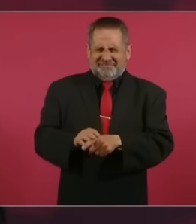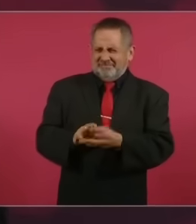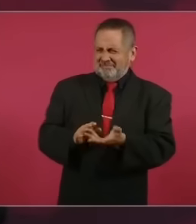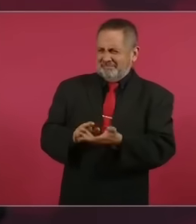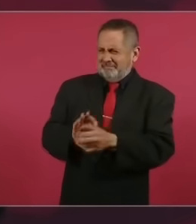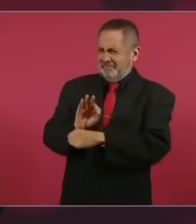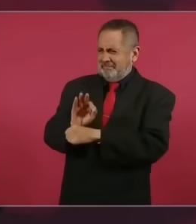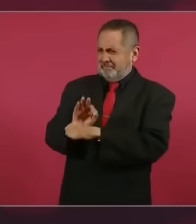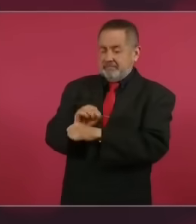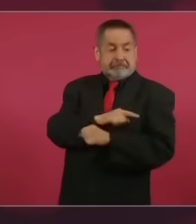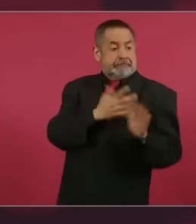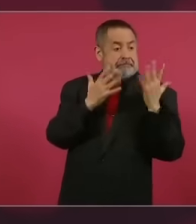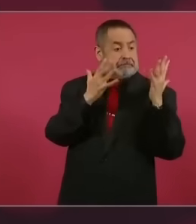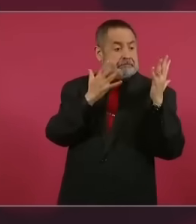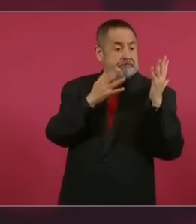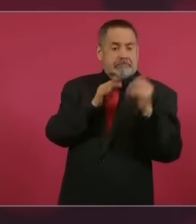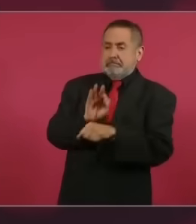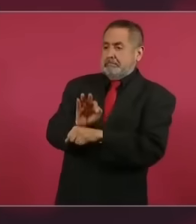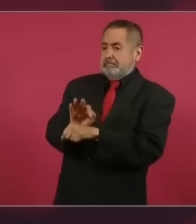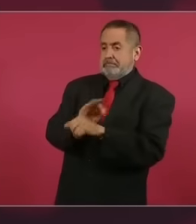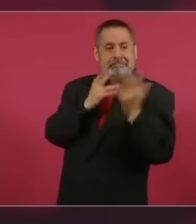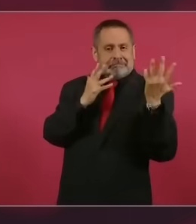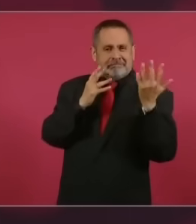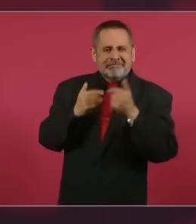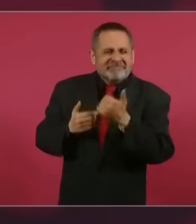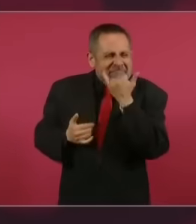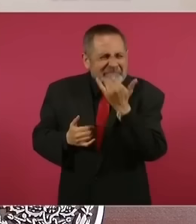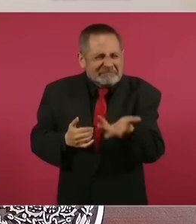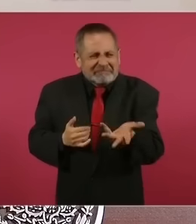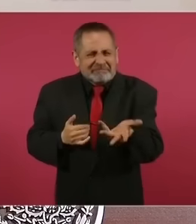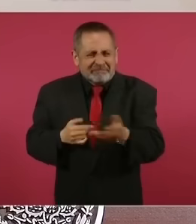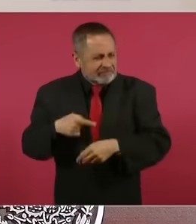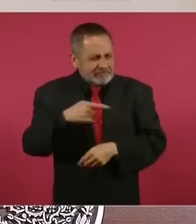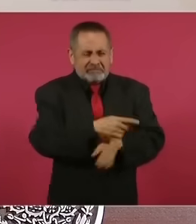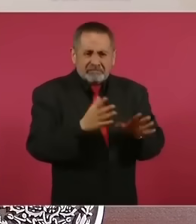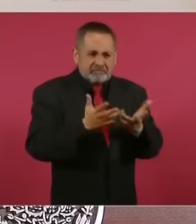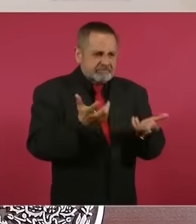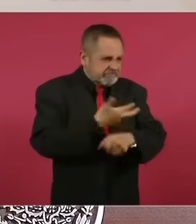O sea, quienes promovieron la libertad